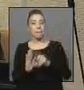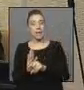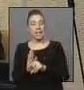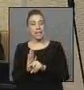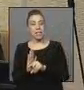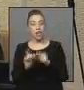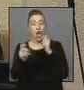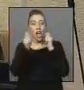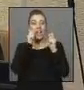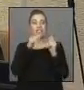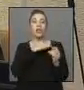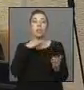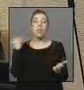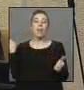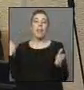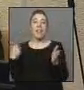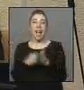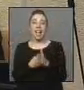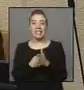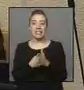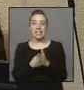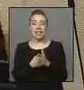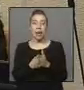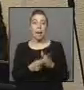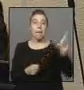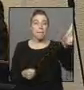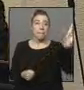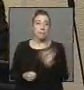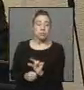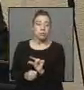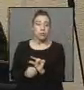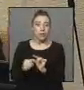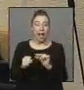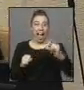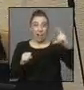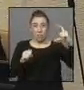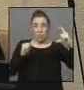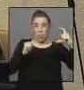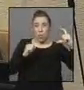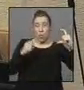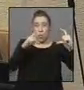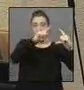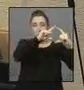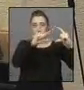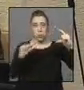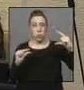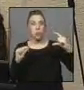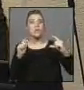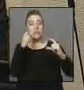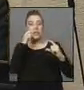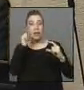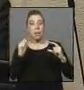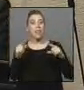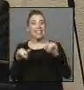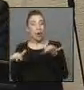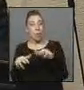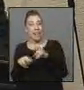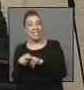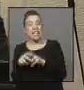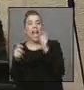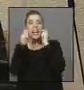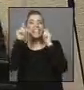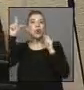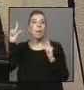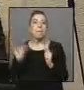probabilidad de muerte en accidente a la décima parte. De eso exactamente estamos hablando, de reducir